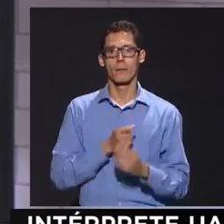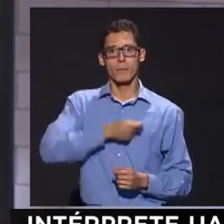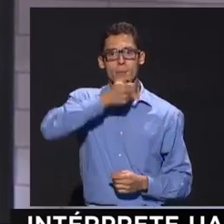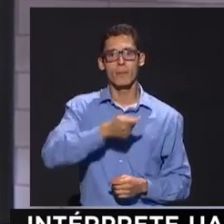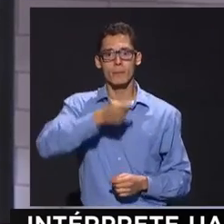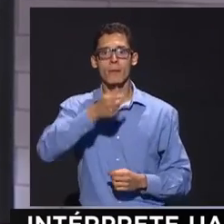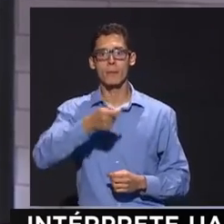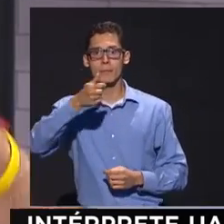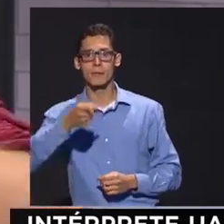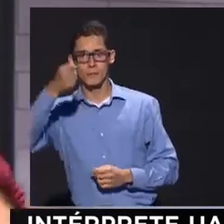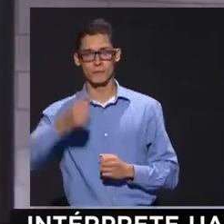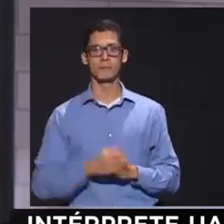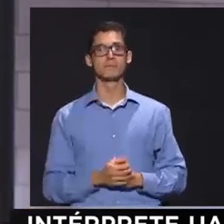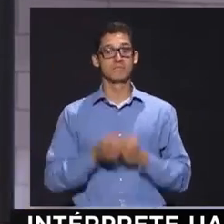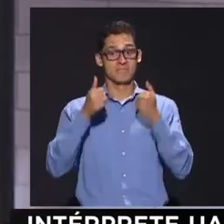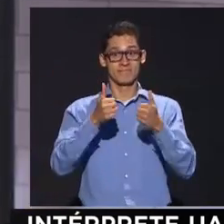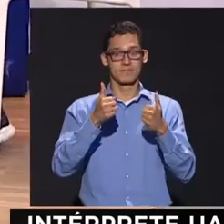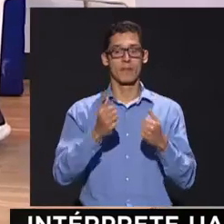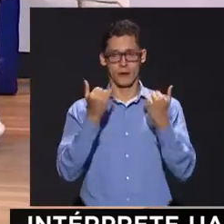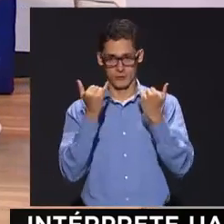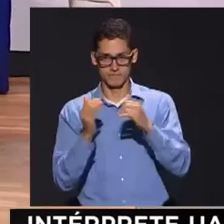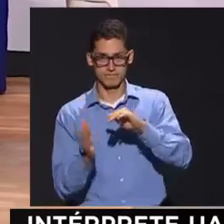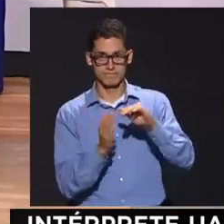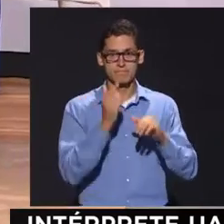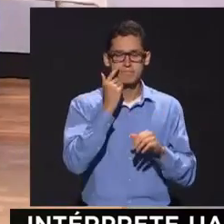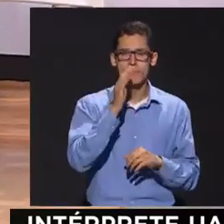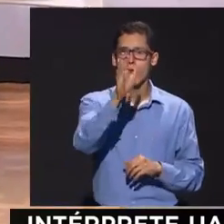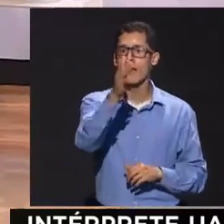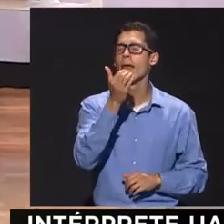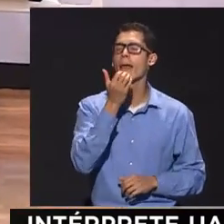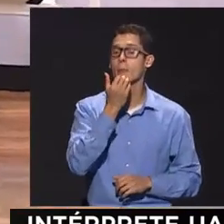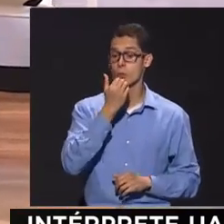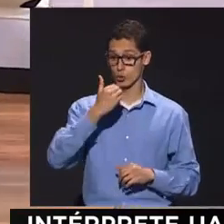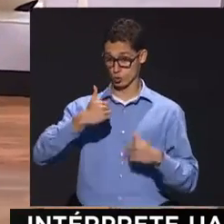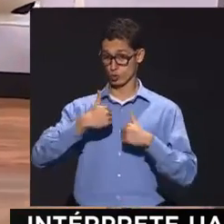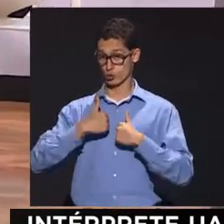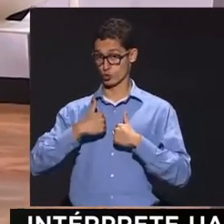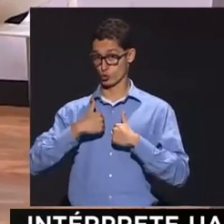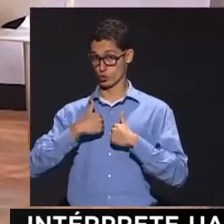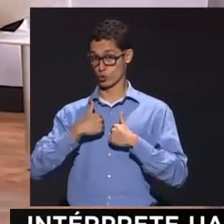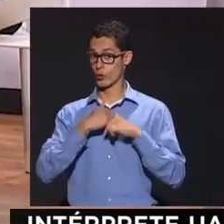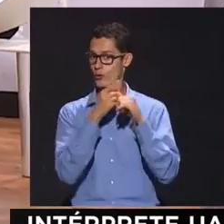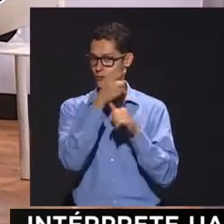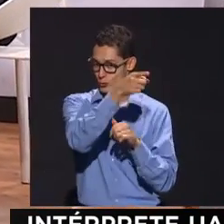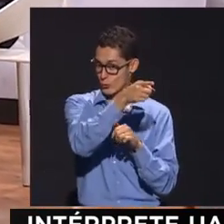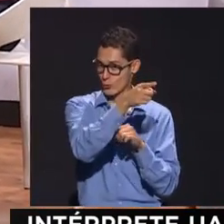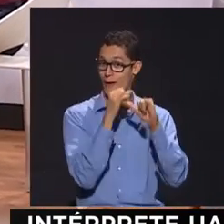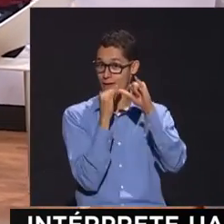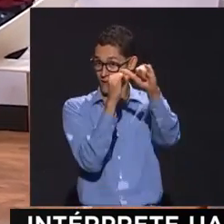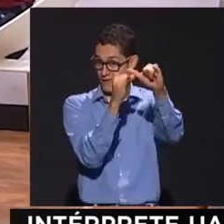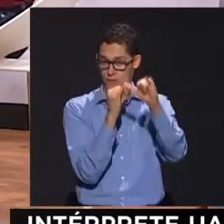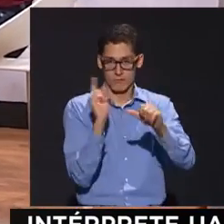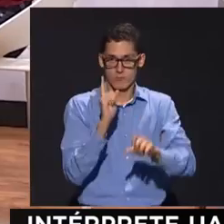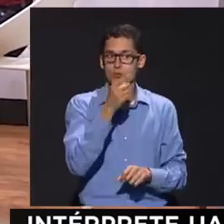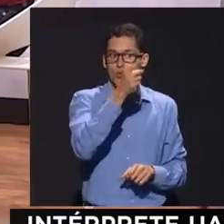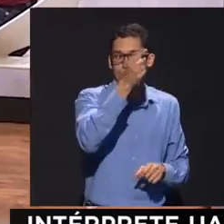muy bien ahora qué pasa si tú y yo no hacemos lo mismo sino que escogemos hacer algo diferente tú vas a